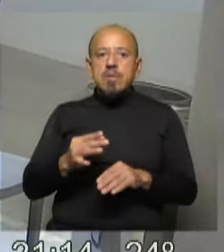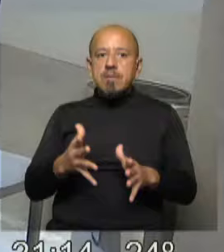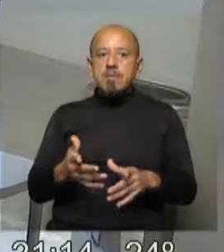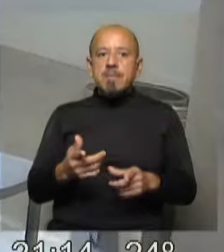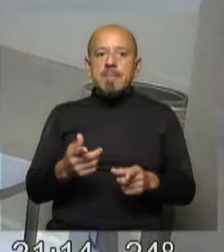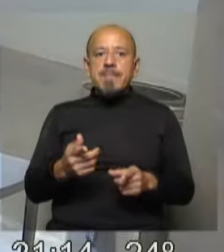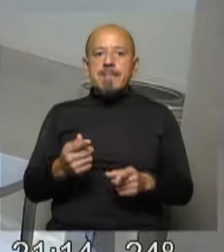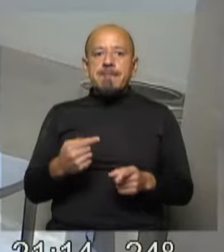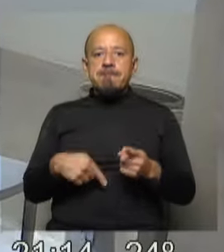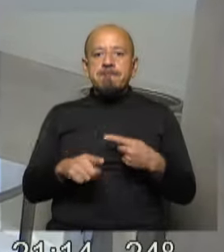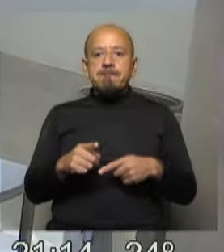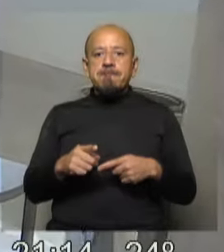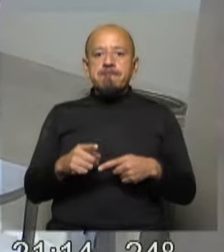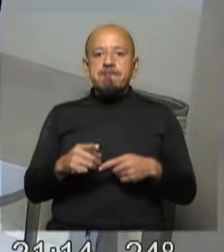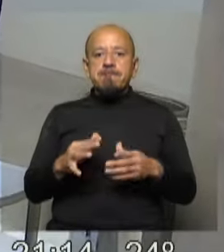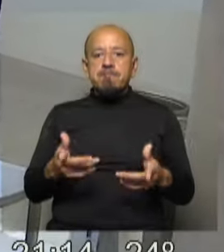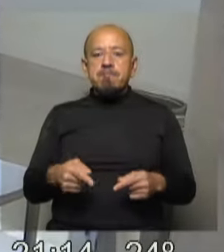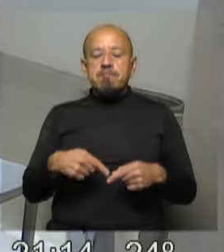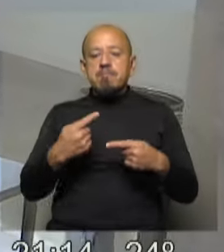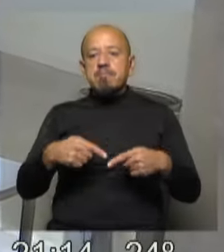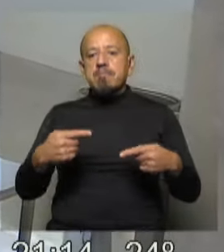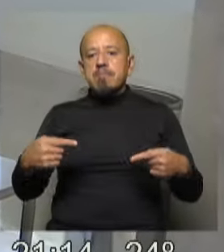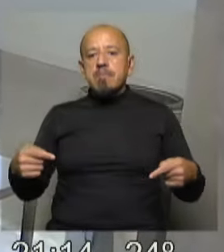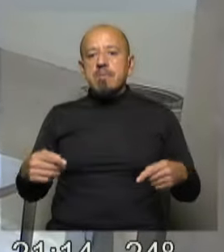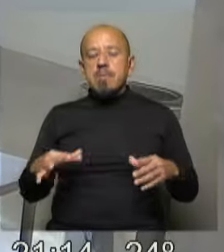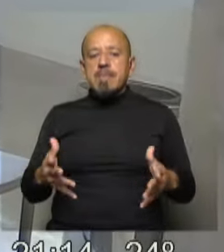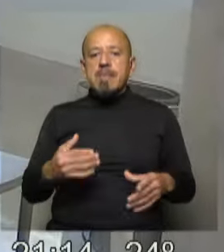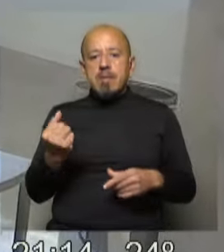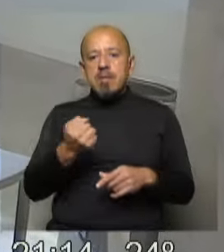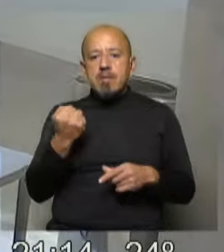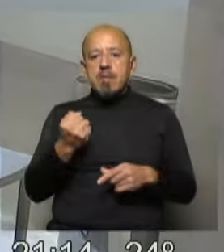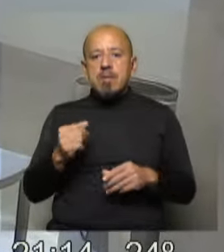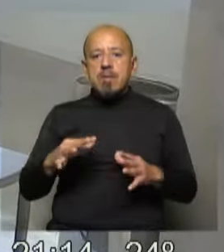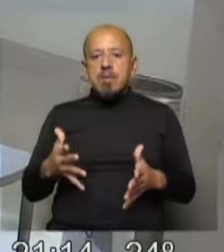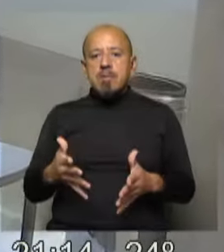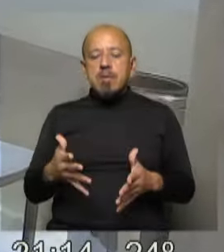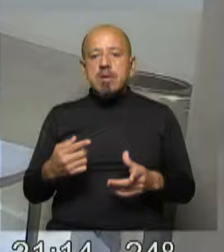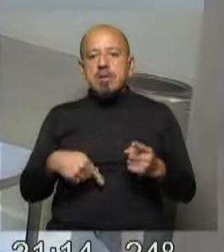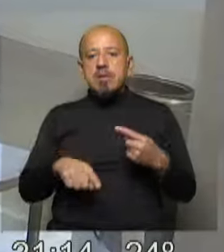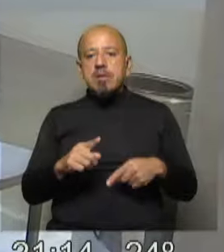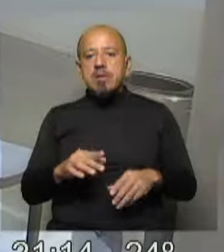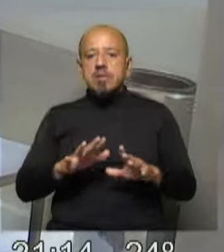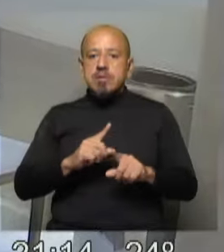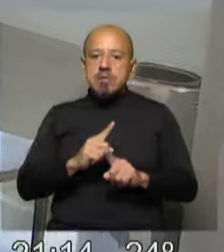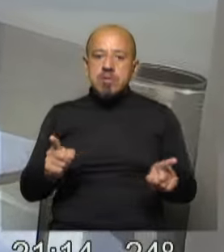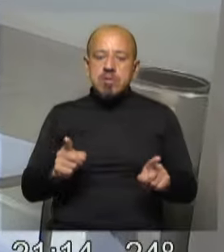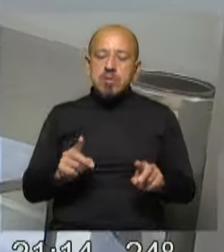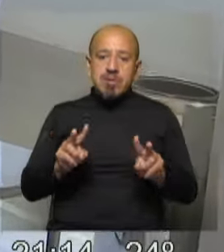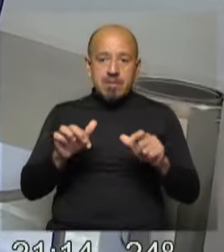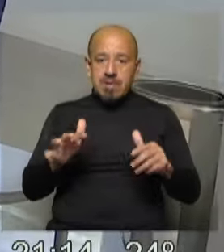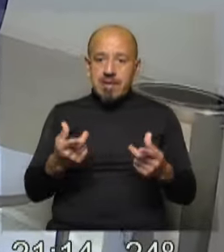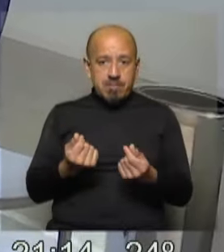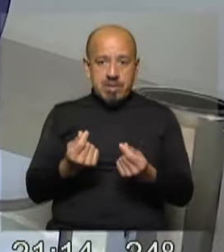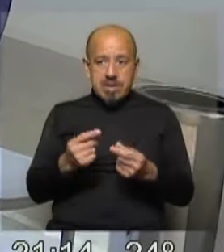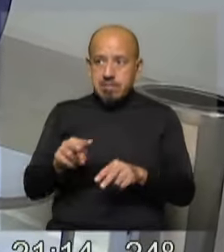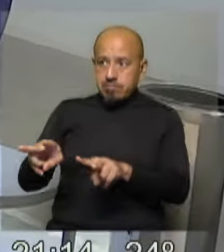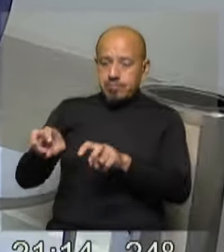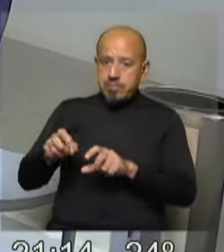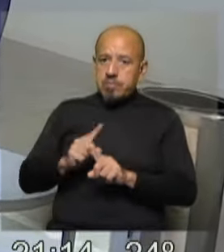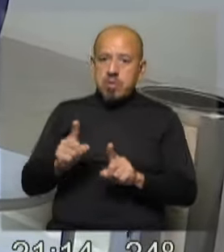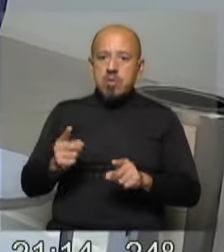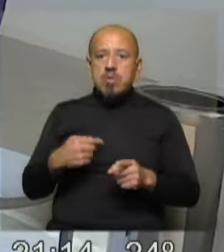son las cositas, digamos, lo fundamental para ser analizado es que no tenga fines de lucro, ese es el requerimiento básico,